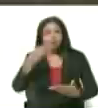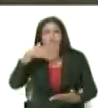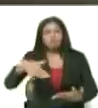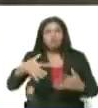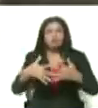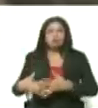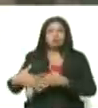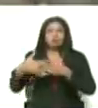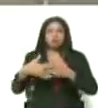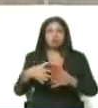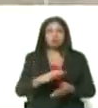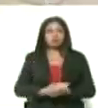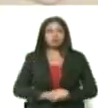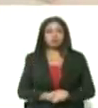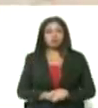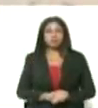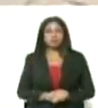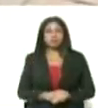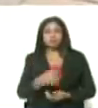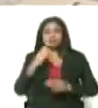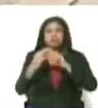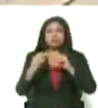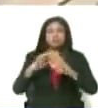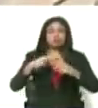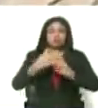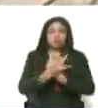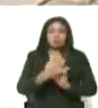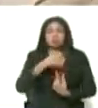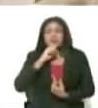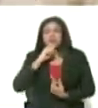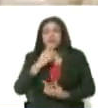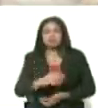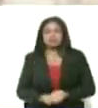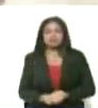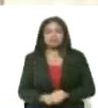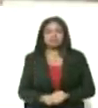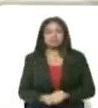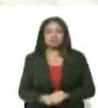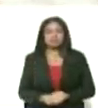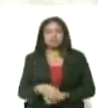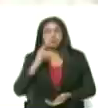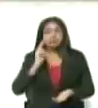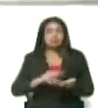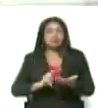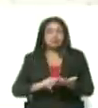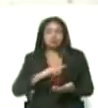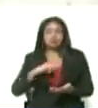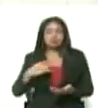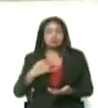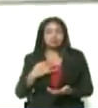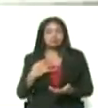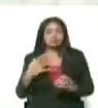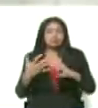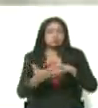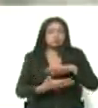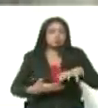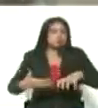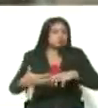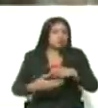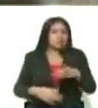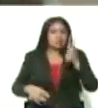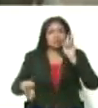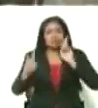Estados Unidos de Norteamérica frente a esta situación. Realmente una verdadera crisis